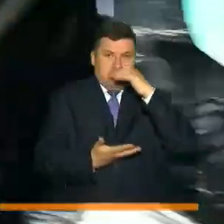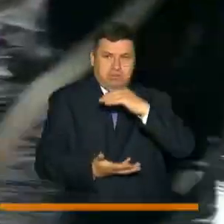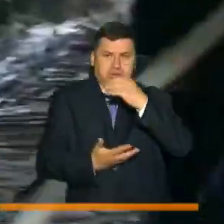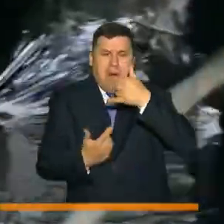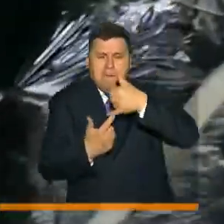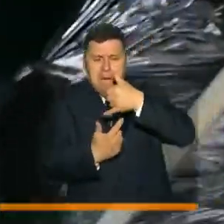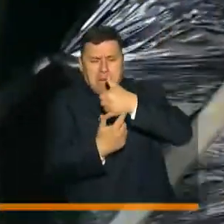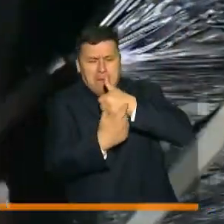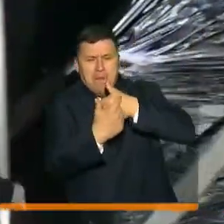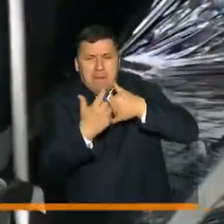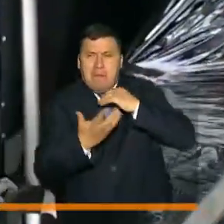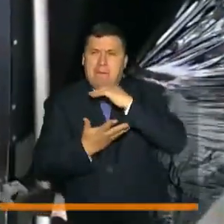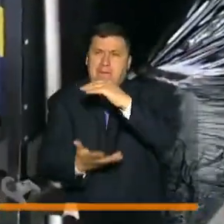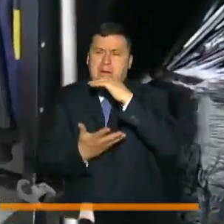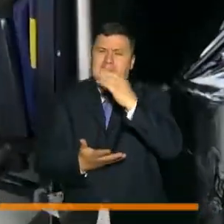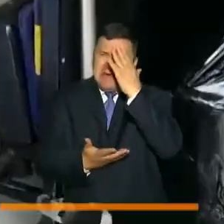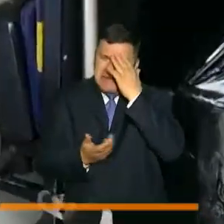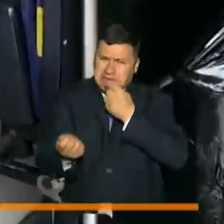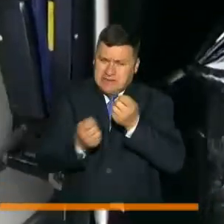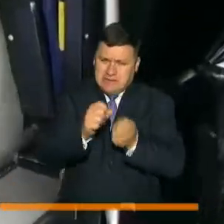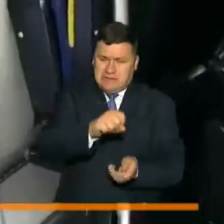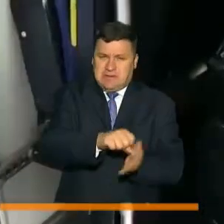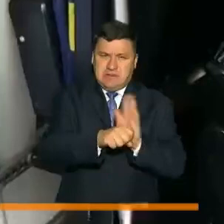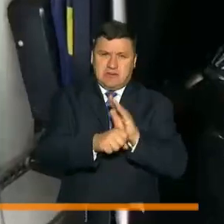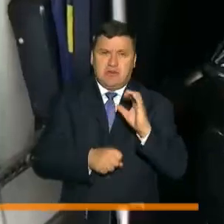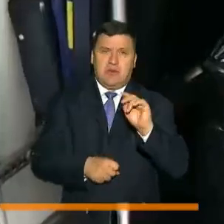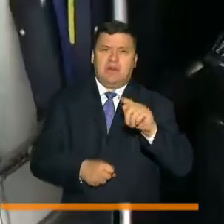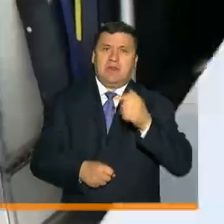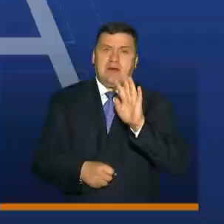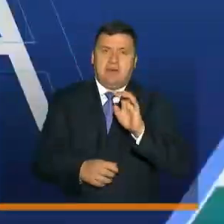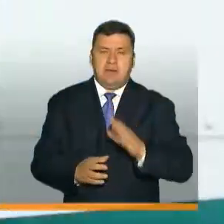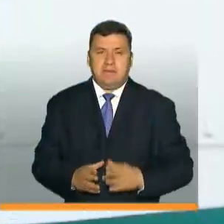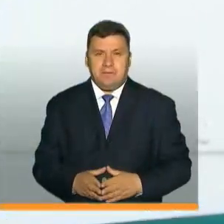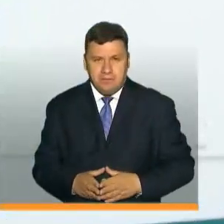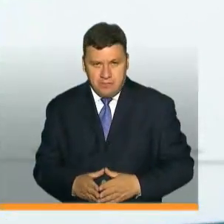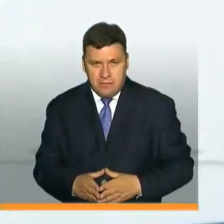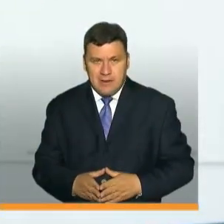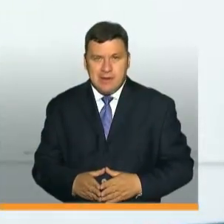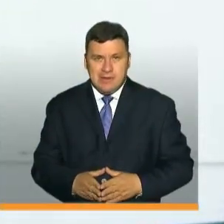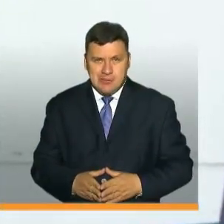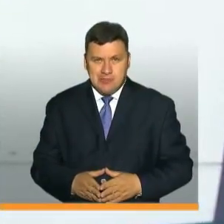el país para hacer frente al COVID-19.